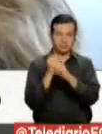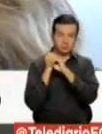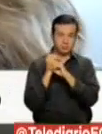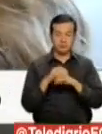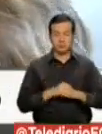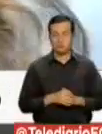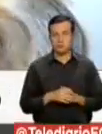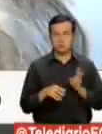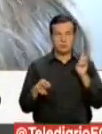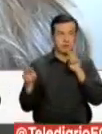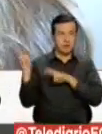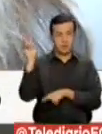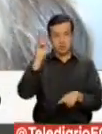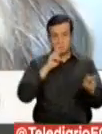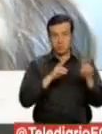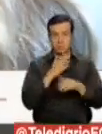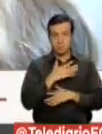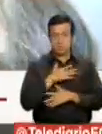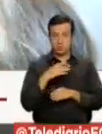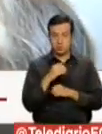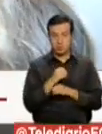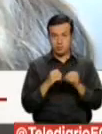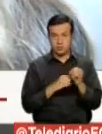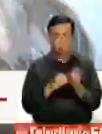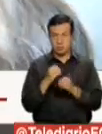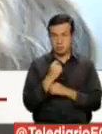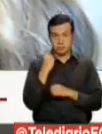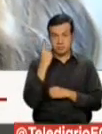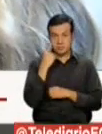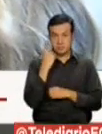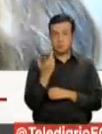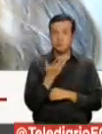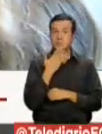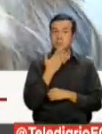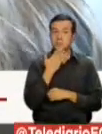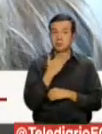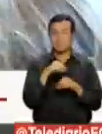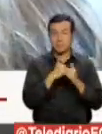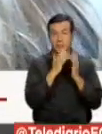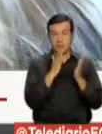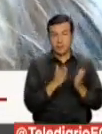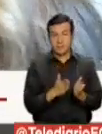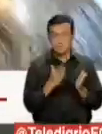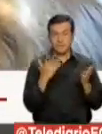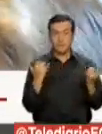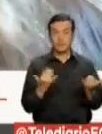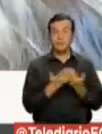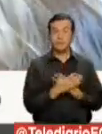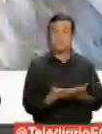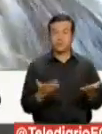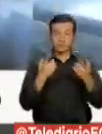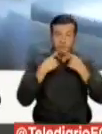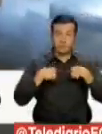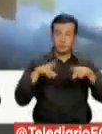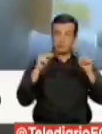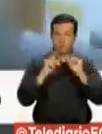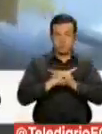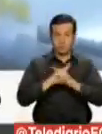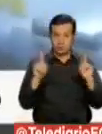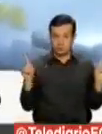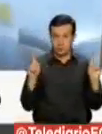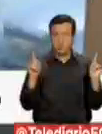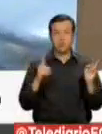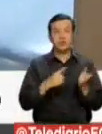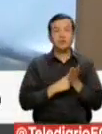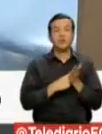análisis jurídico que hemos hecho en mi despacho, no encontramos motivo para que la Asamblea ahora deba pronunciarse. En esta